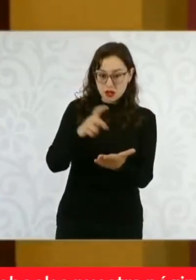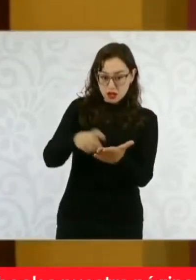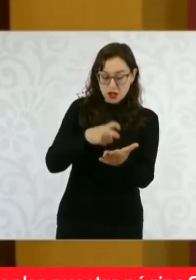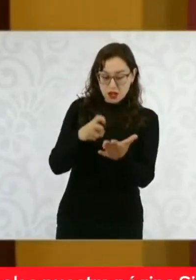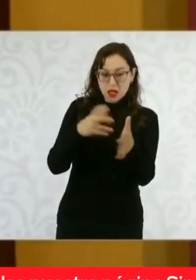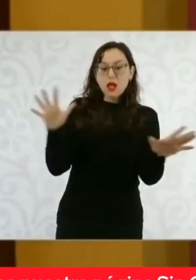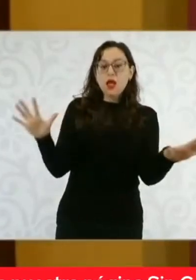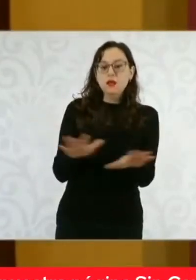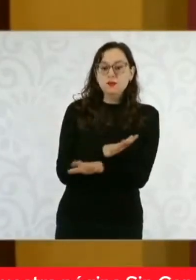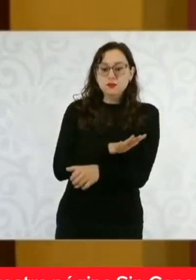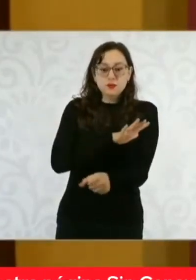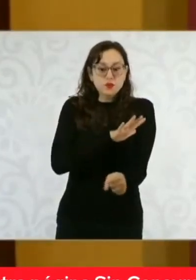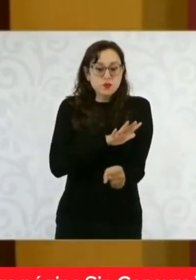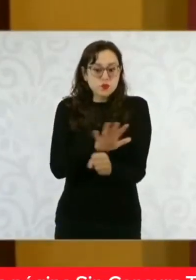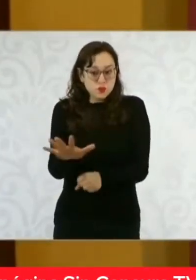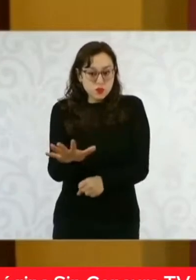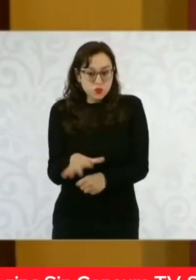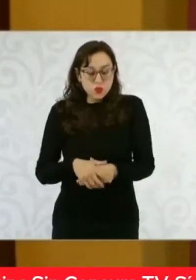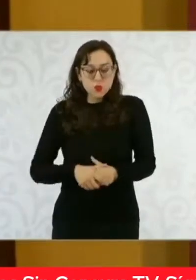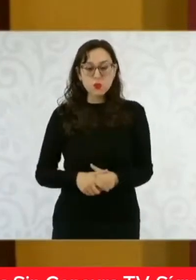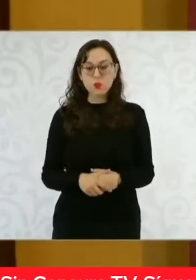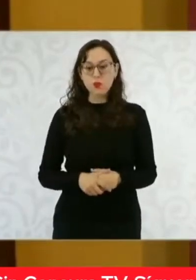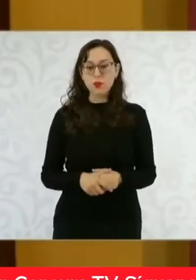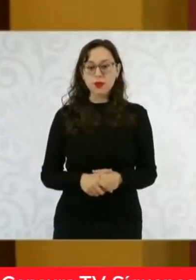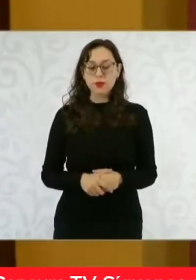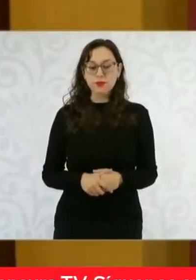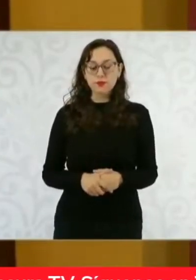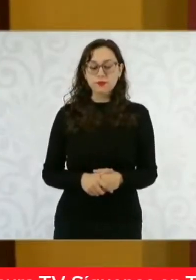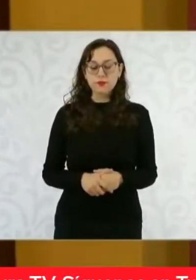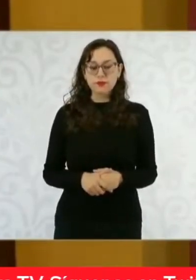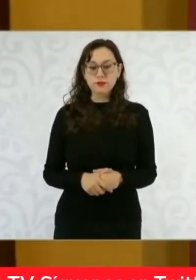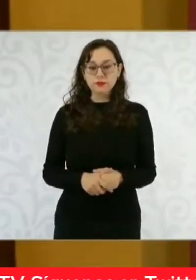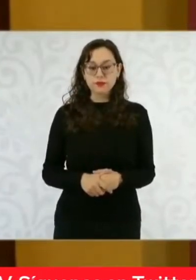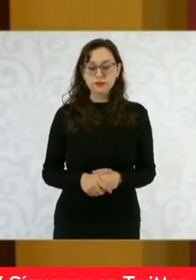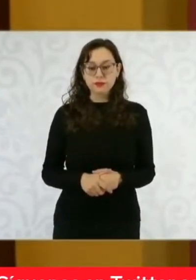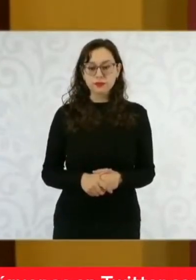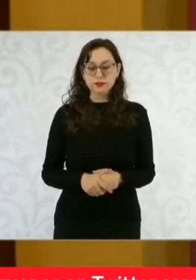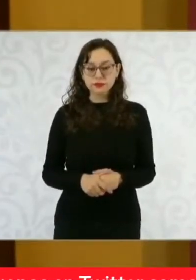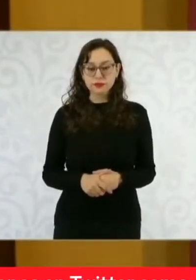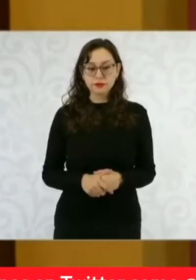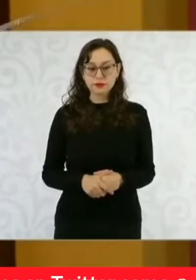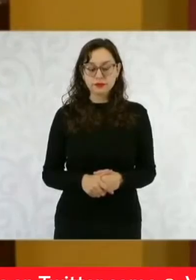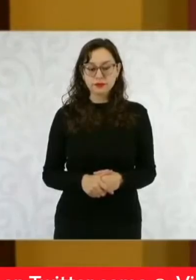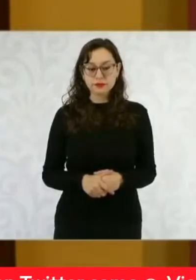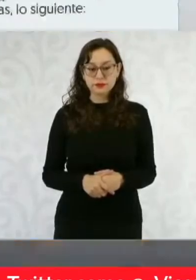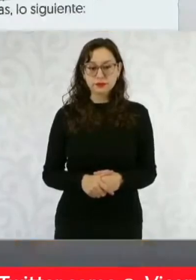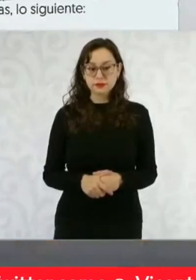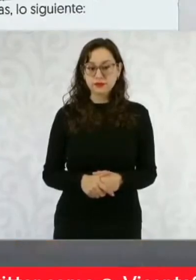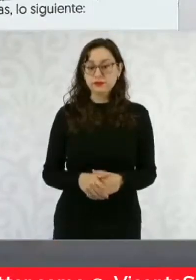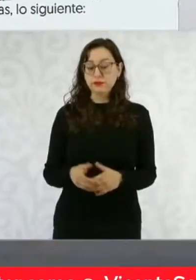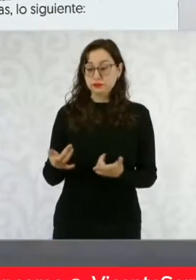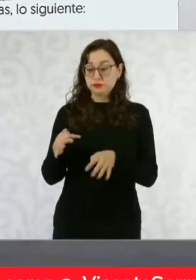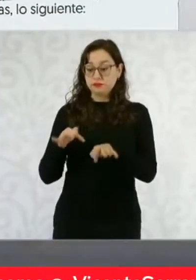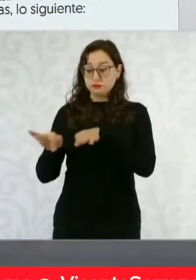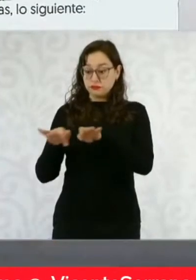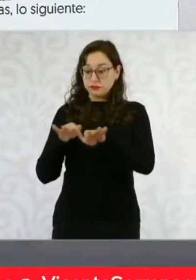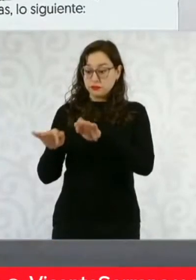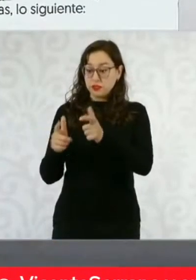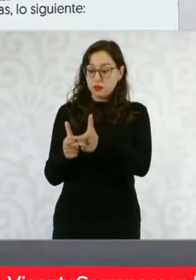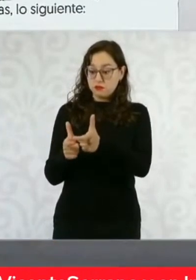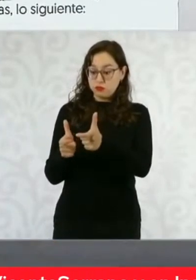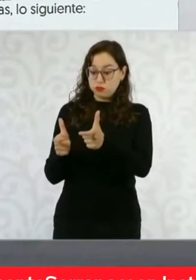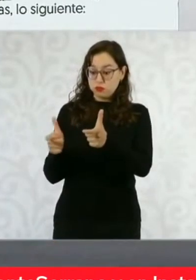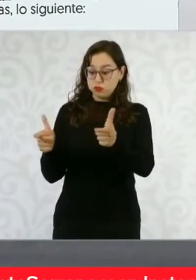Continuar diciendo que el incremento en la generación de empleos, así como el incremento del salario